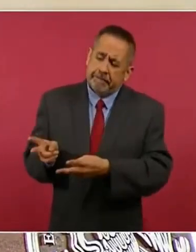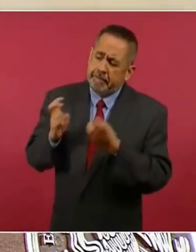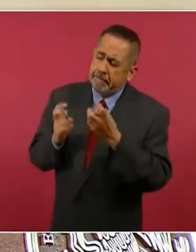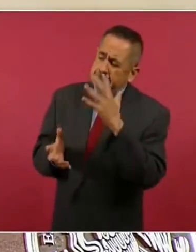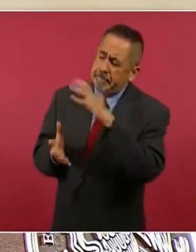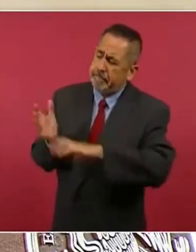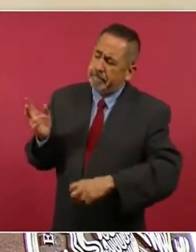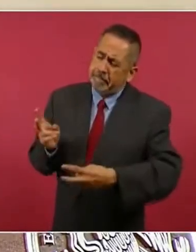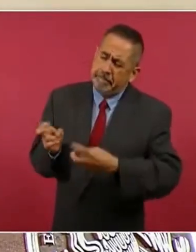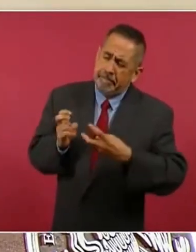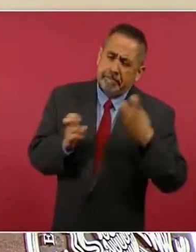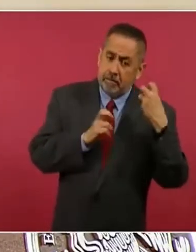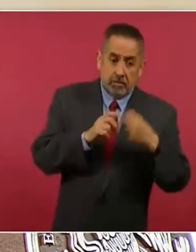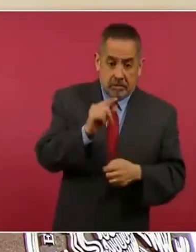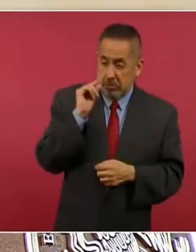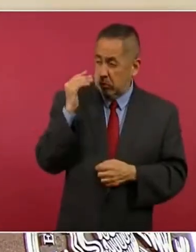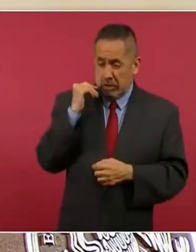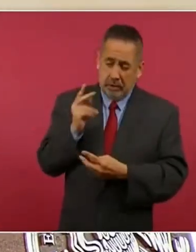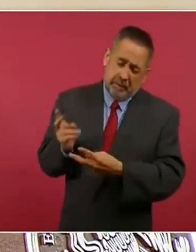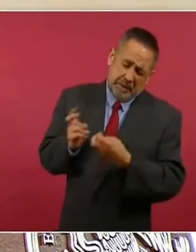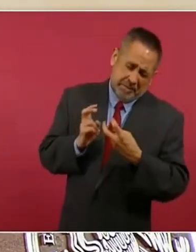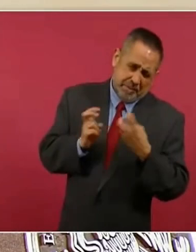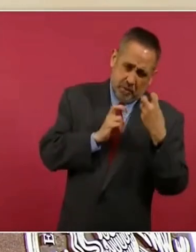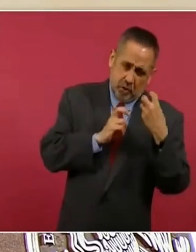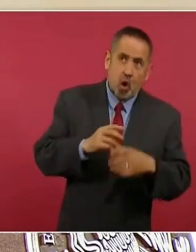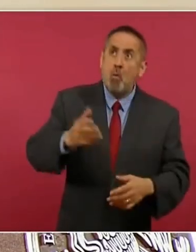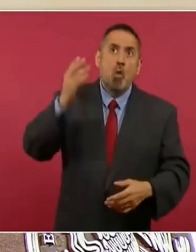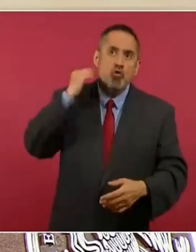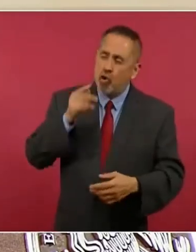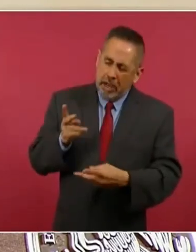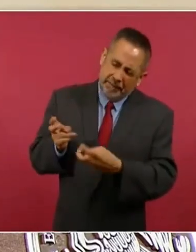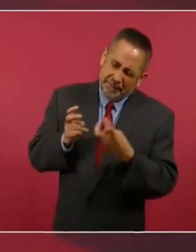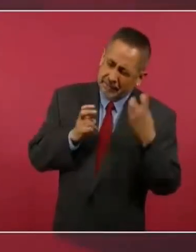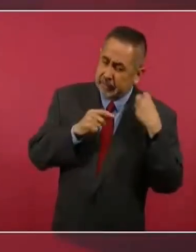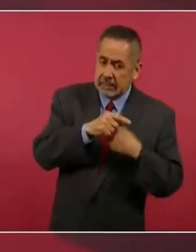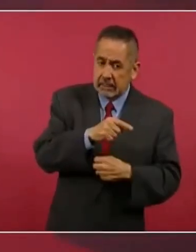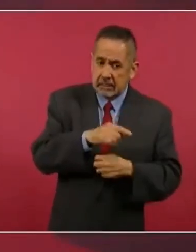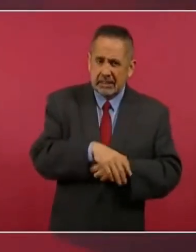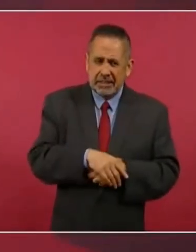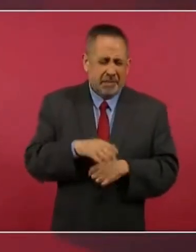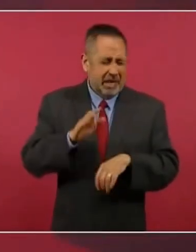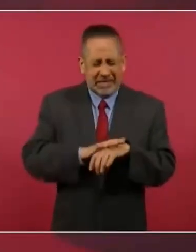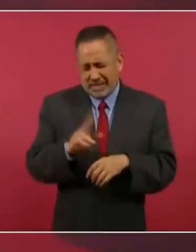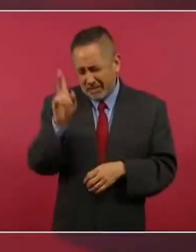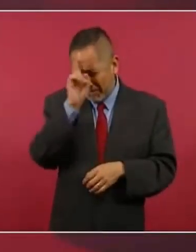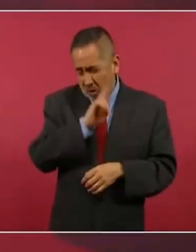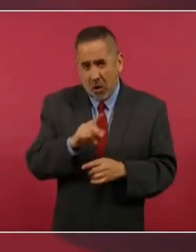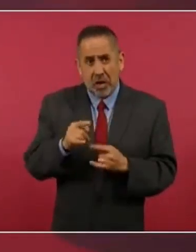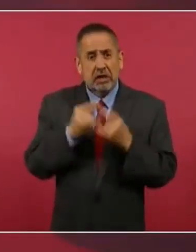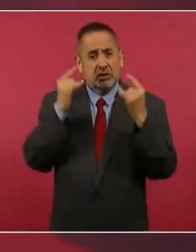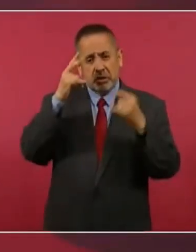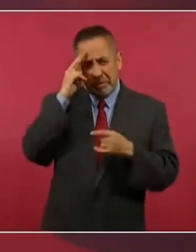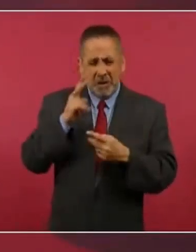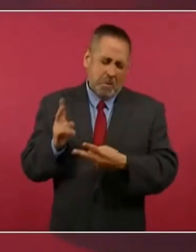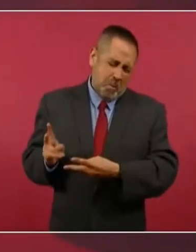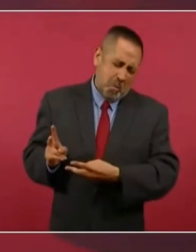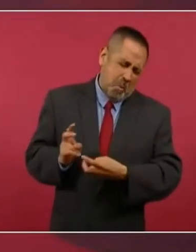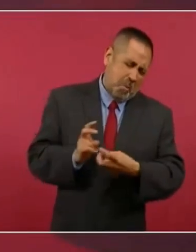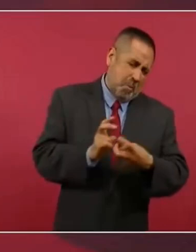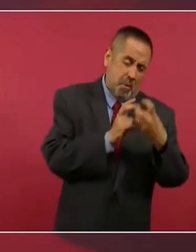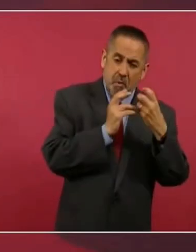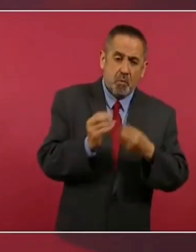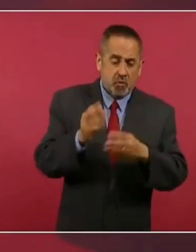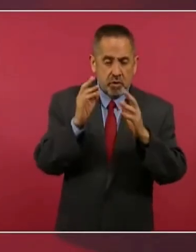país, hace poquito, no hace mucho, y es el saqueo más grande que ha habido en la historia de México.